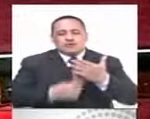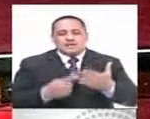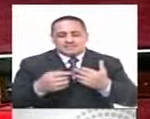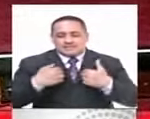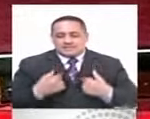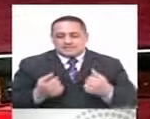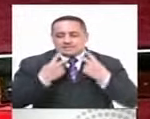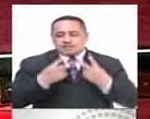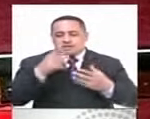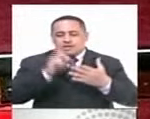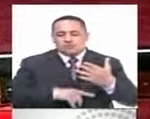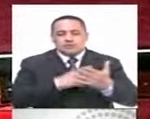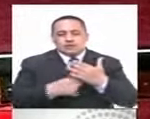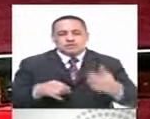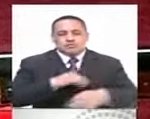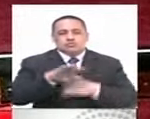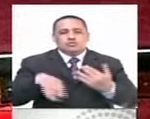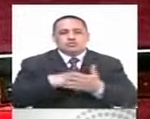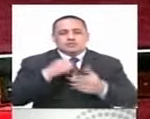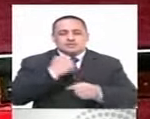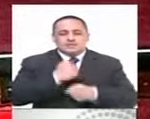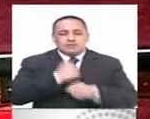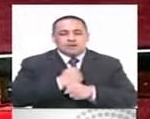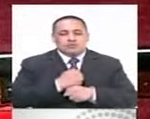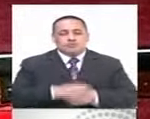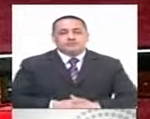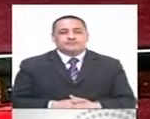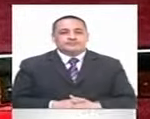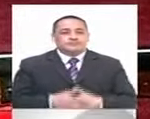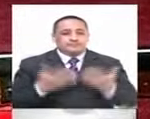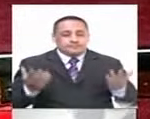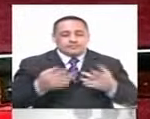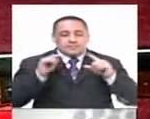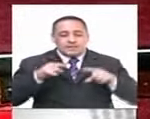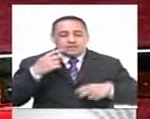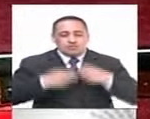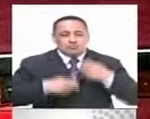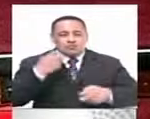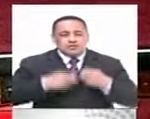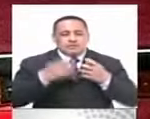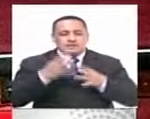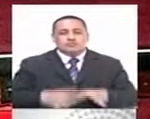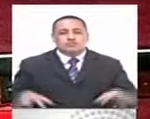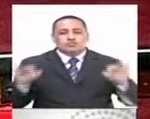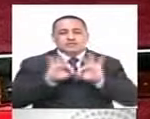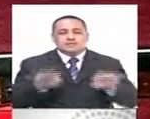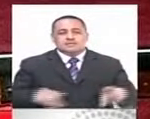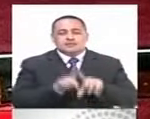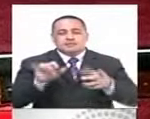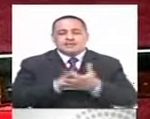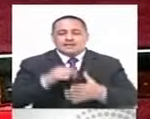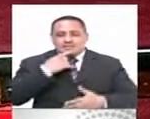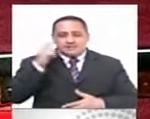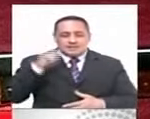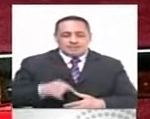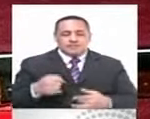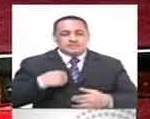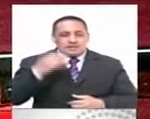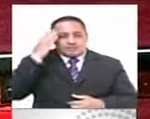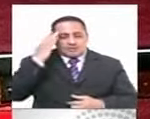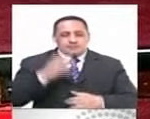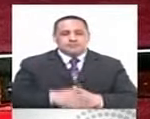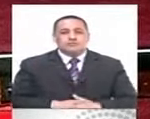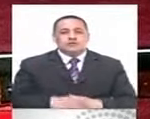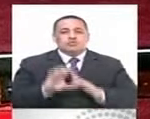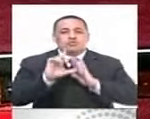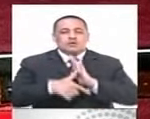hacer erradicación en todo lo que sobra, obviamente. Entonces, ese es un problema importante y que se debe tener en cuenta.